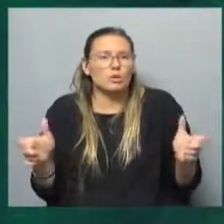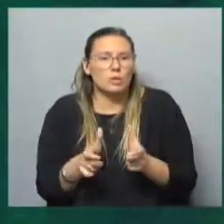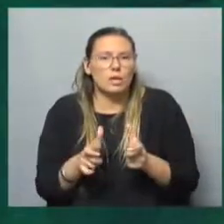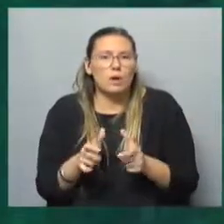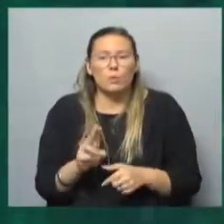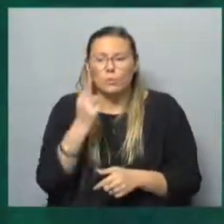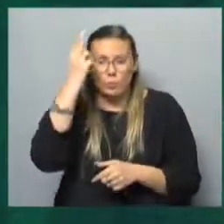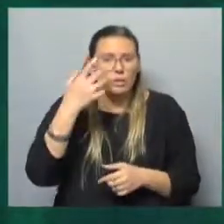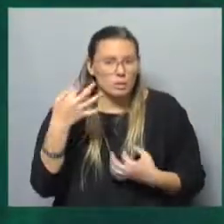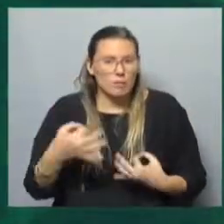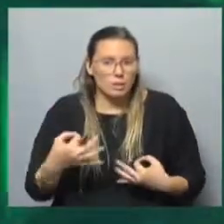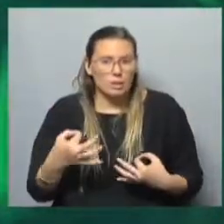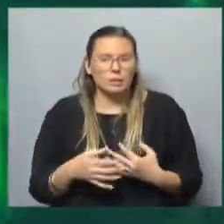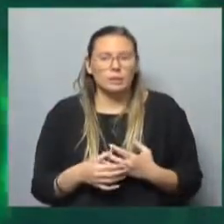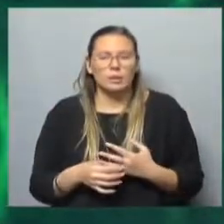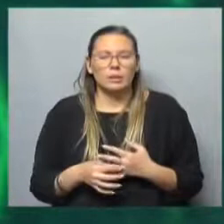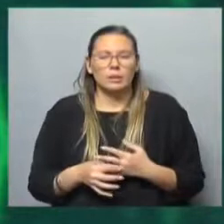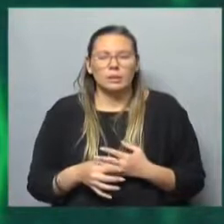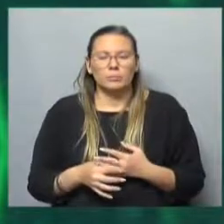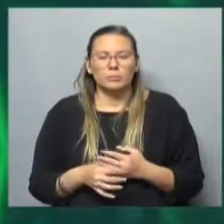uruguaya, ¿viste? Entonces,